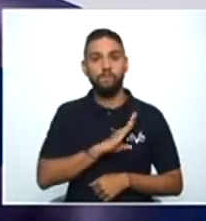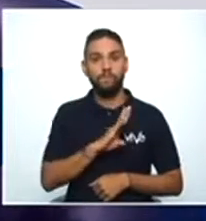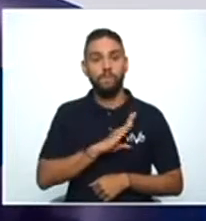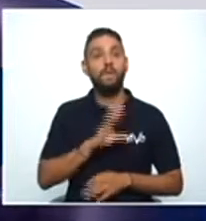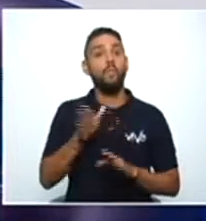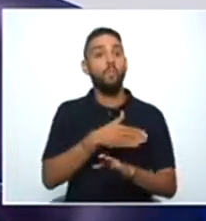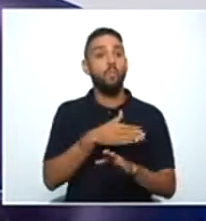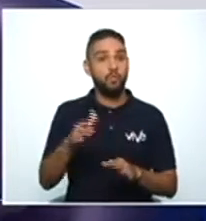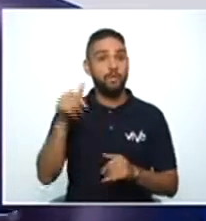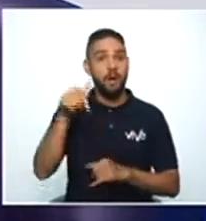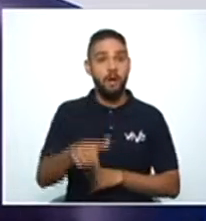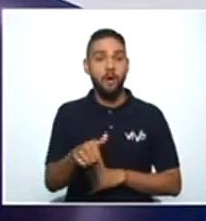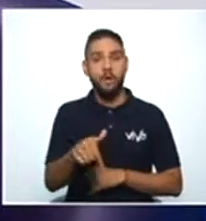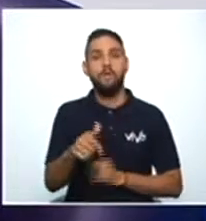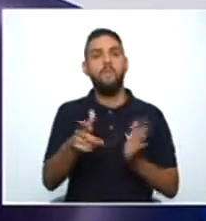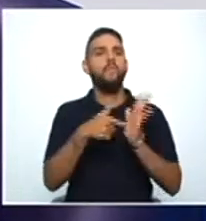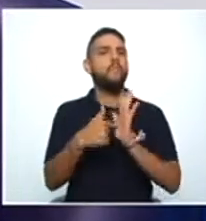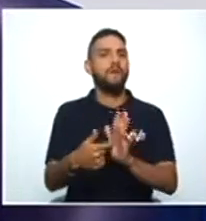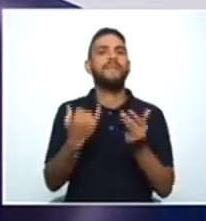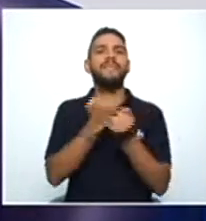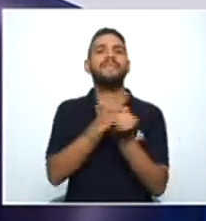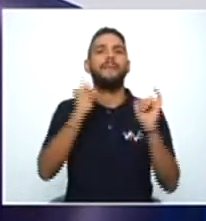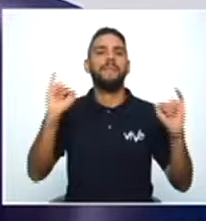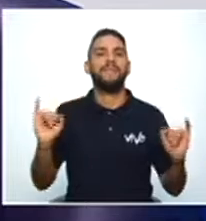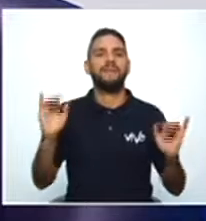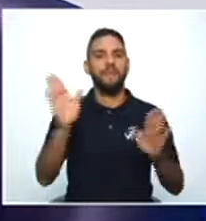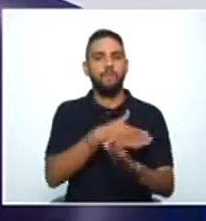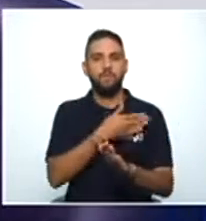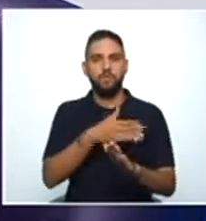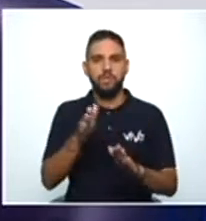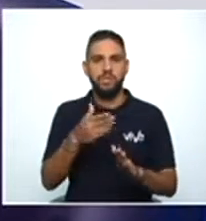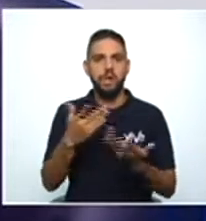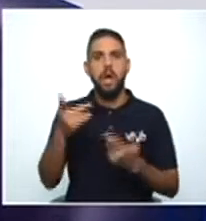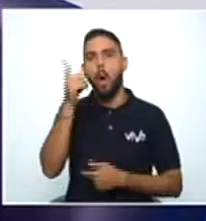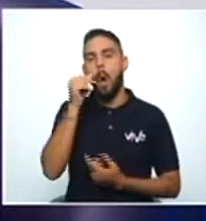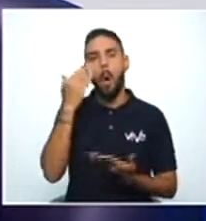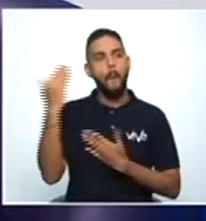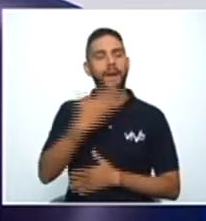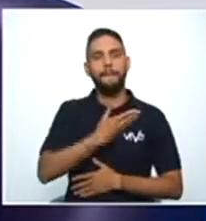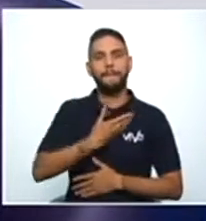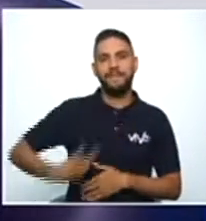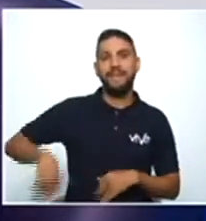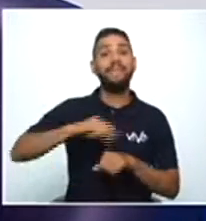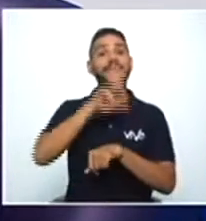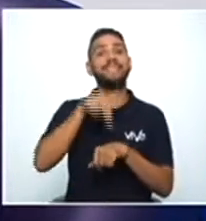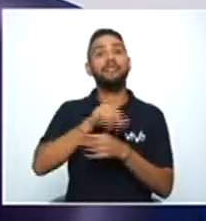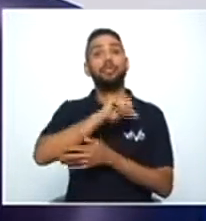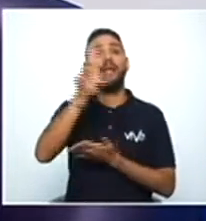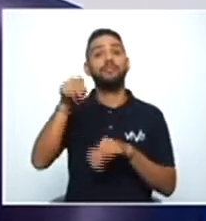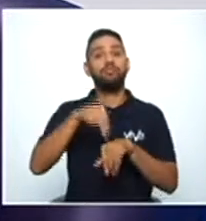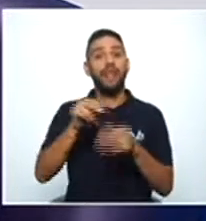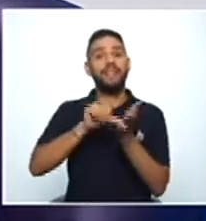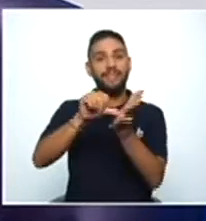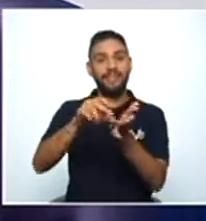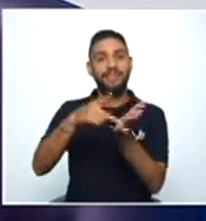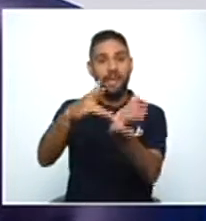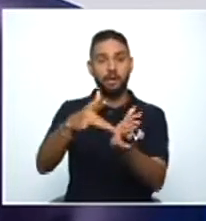músicos estuvimos conversando sobre la soberanía sonora con armando flores presidente del centro nacional del disco cendis